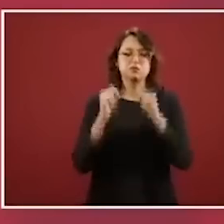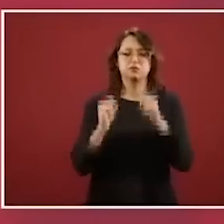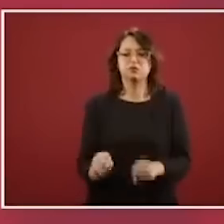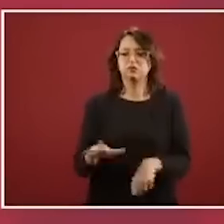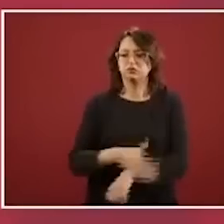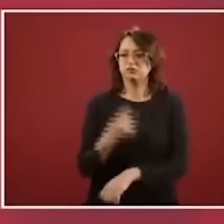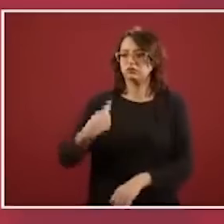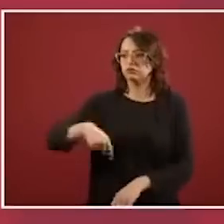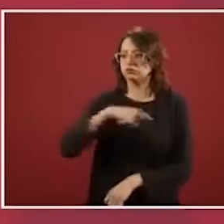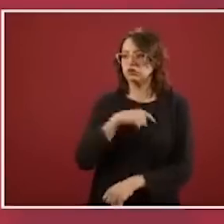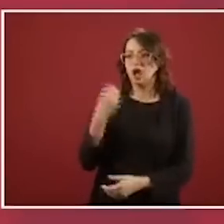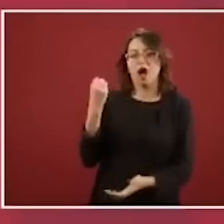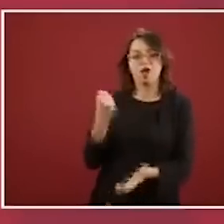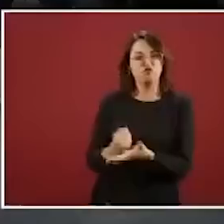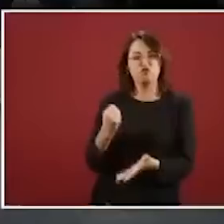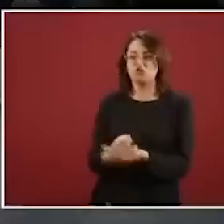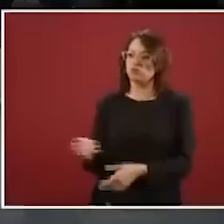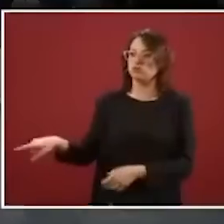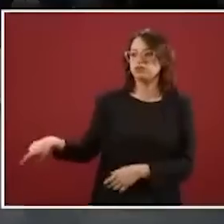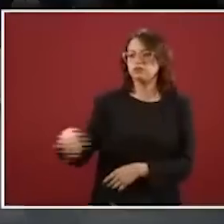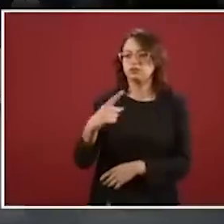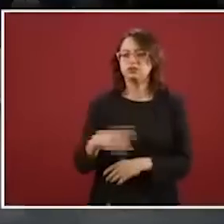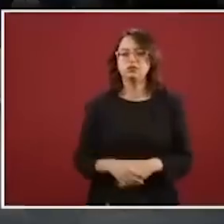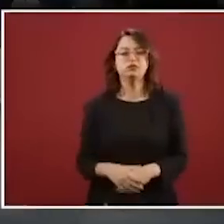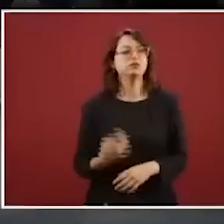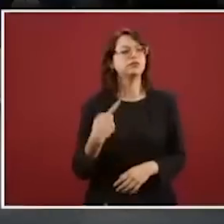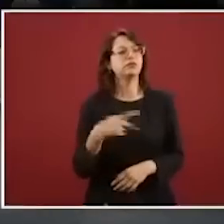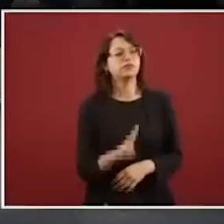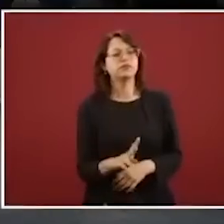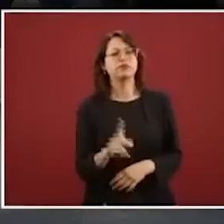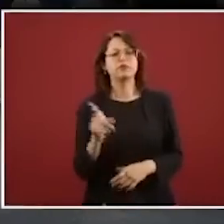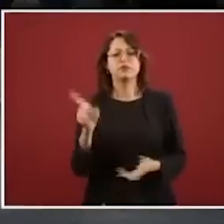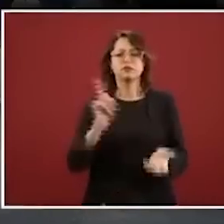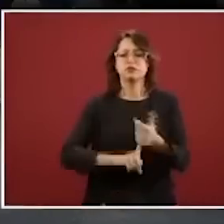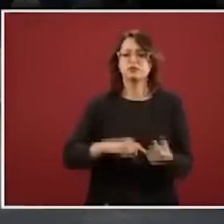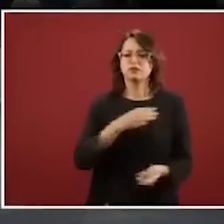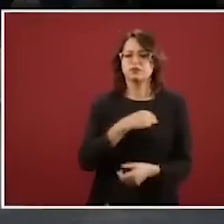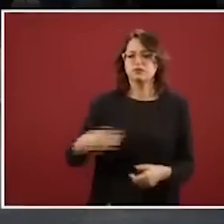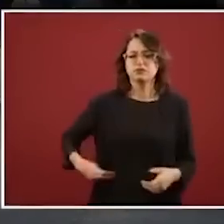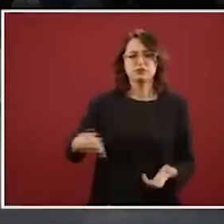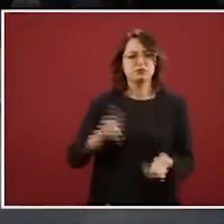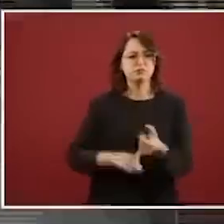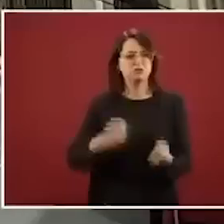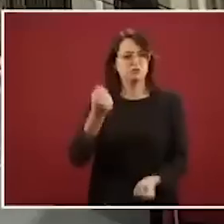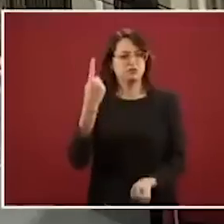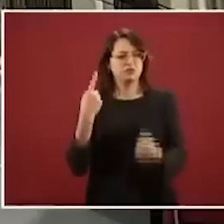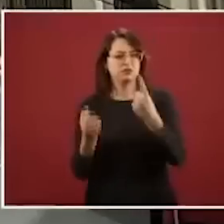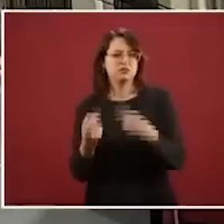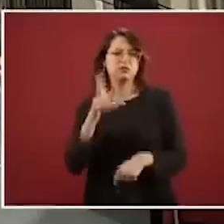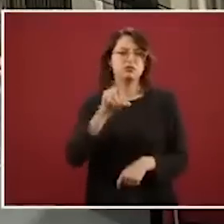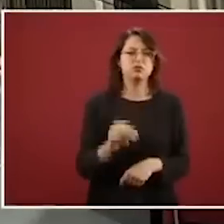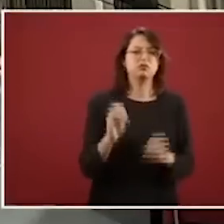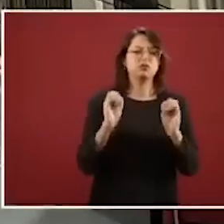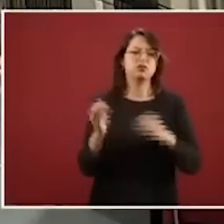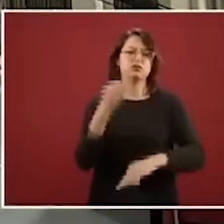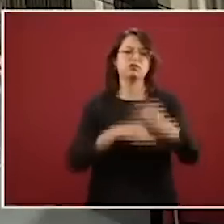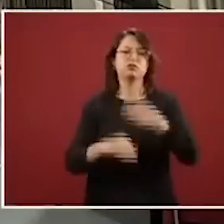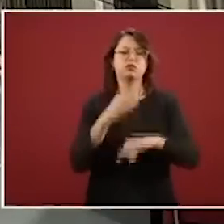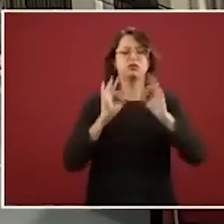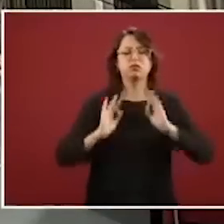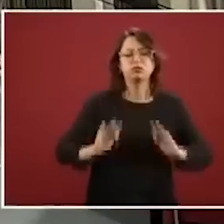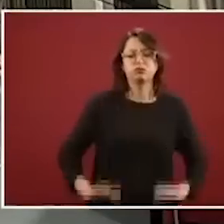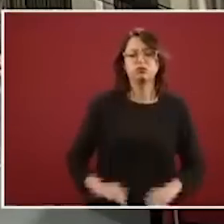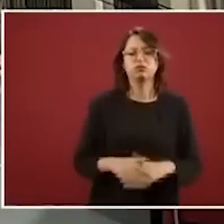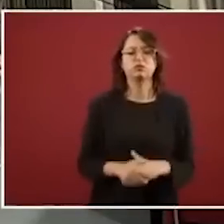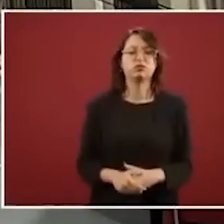acudir a emitir su opinión. ¿Pero hubo voces en contra en los municipios que se consultaron o todo fue completamente tranquilo?